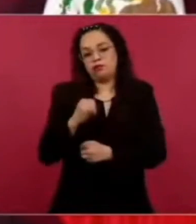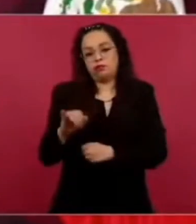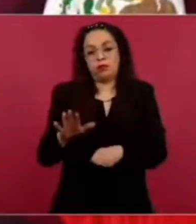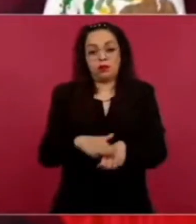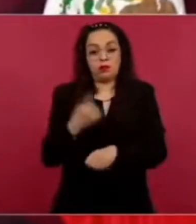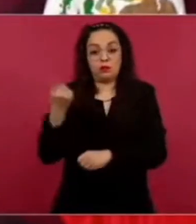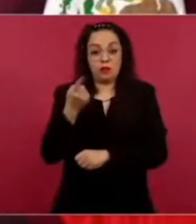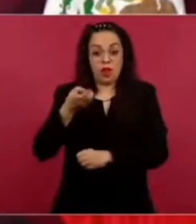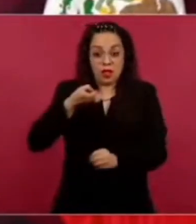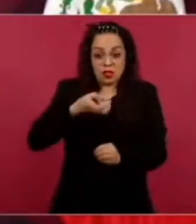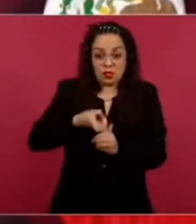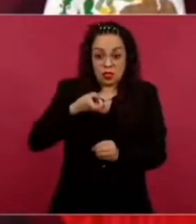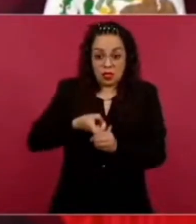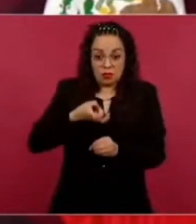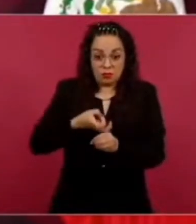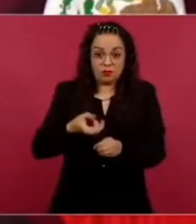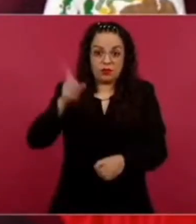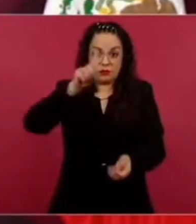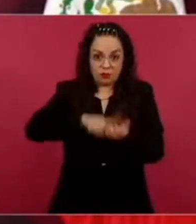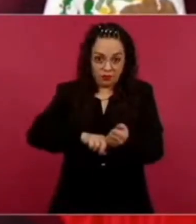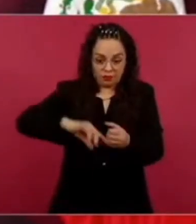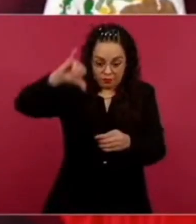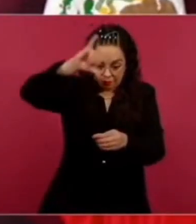cerveza es agua.